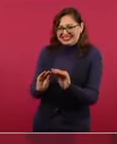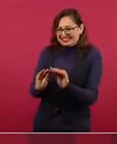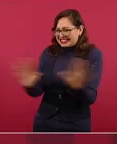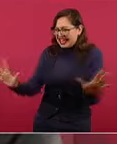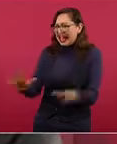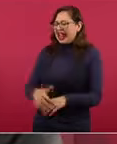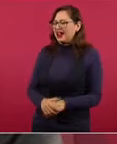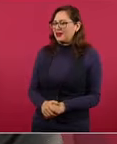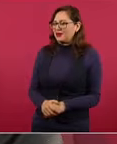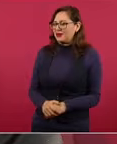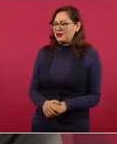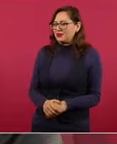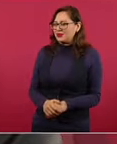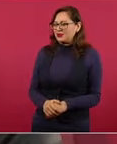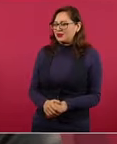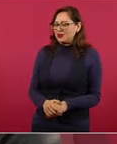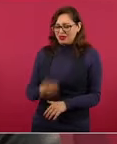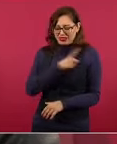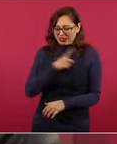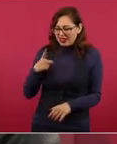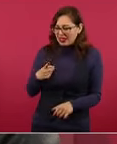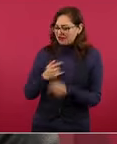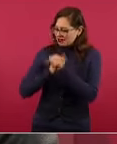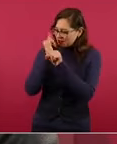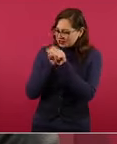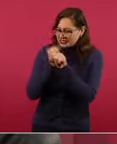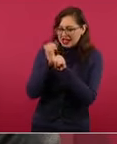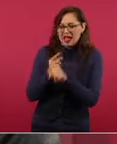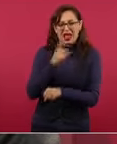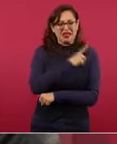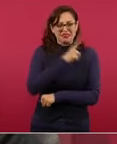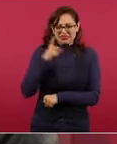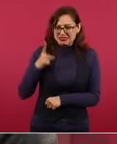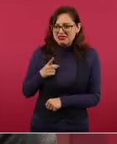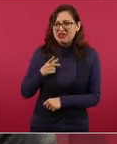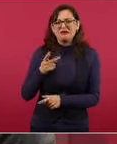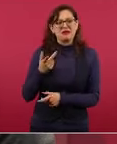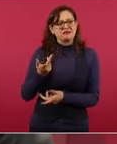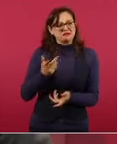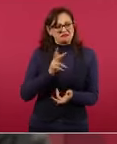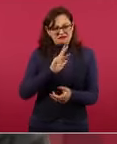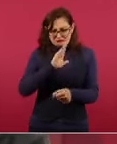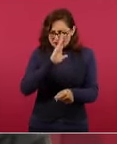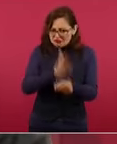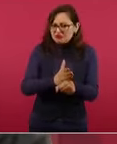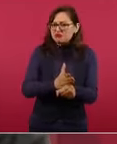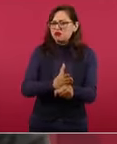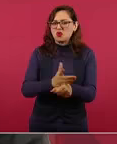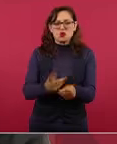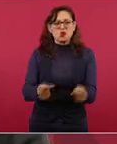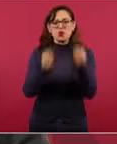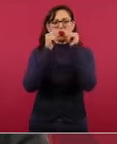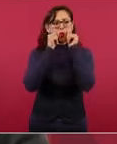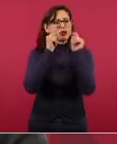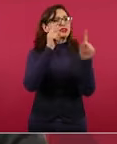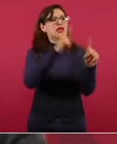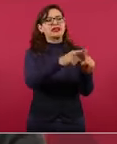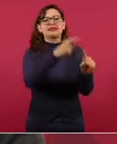caso no hay impunidad para nadie sea quien sea